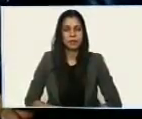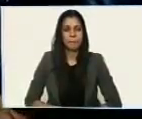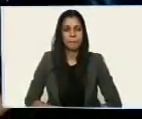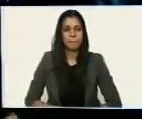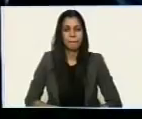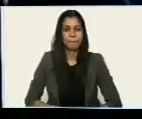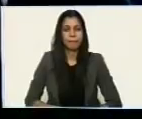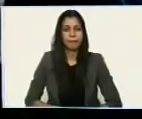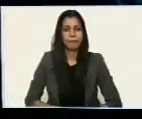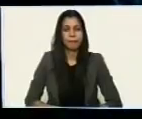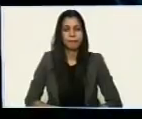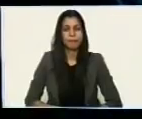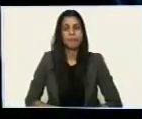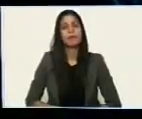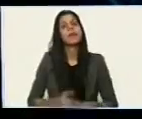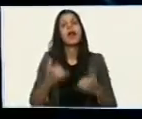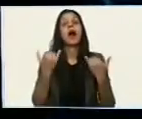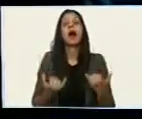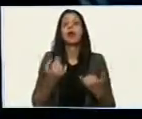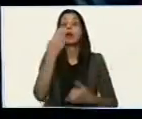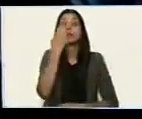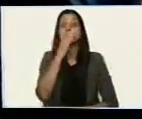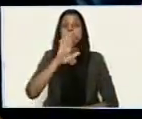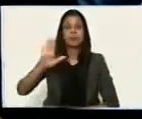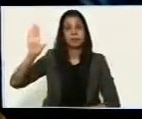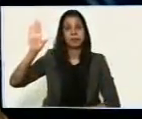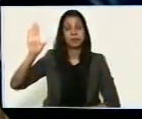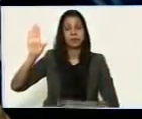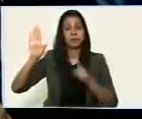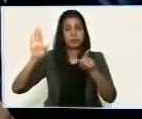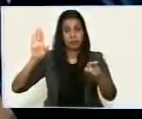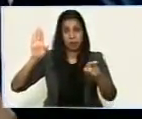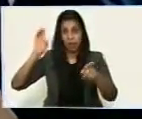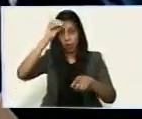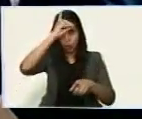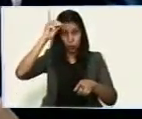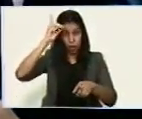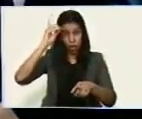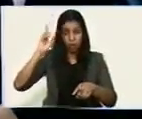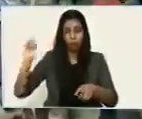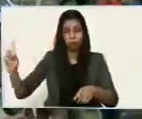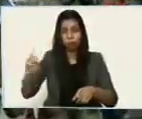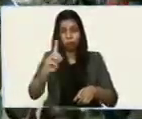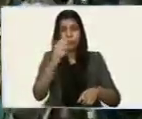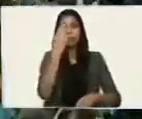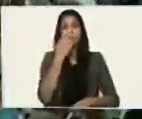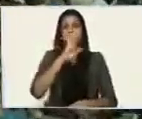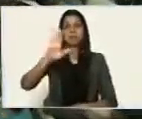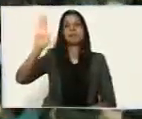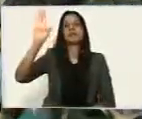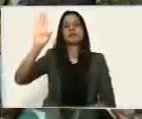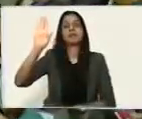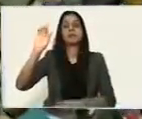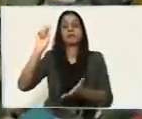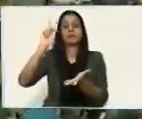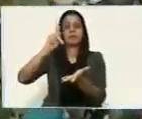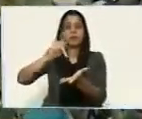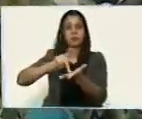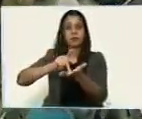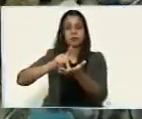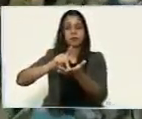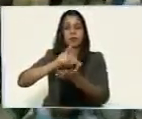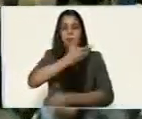Para la juramentación del constituyente Diosdado Cabello Rondón como presidente de la Asamblea